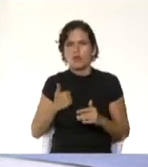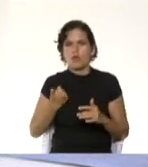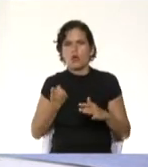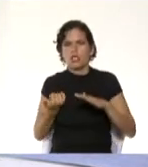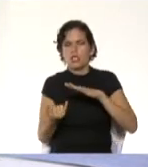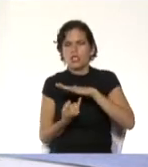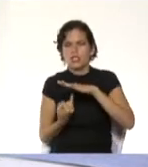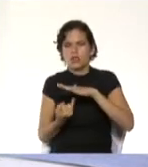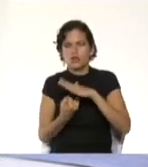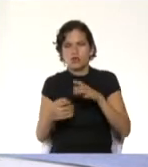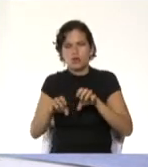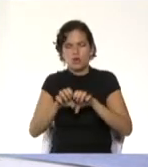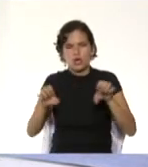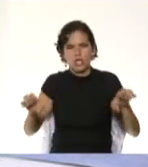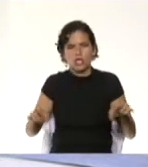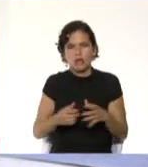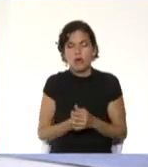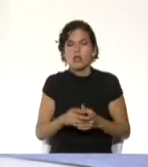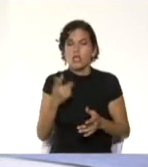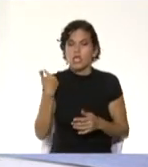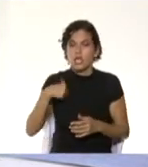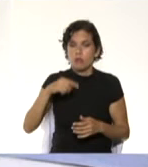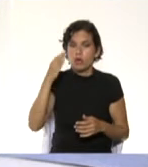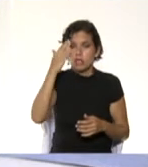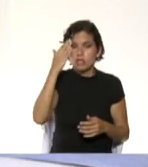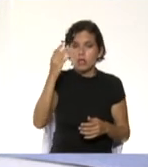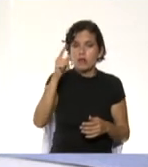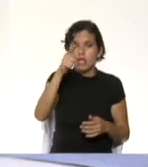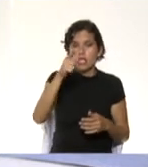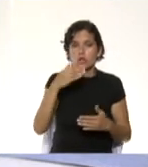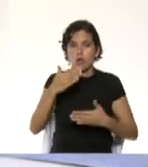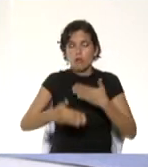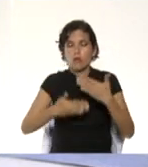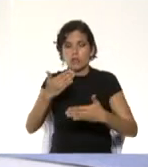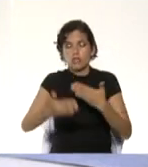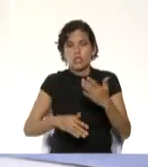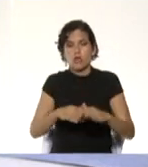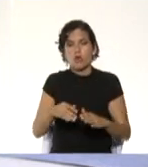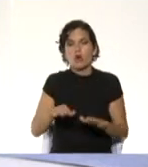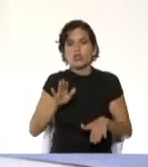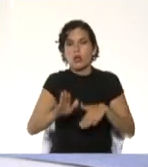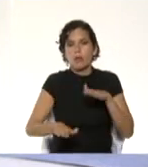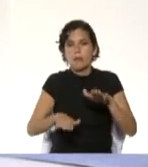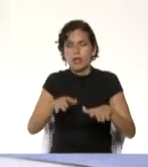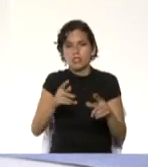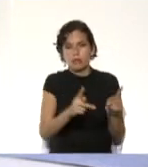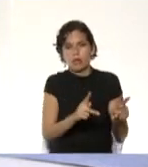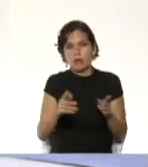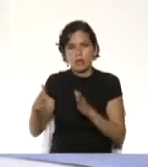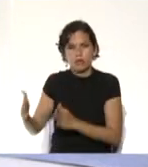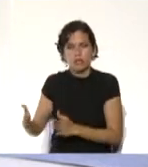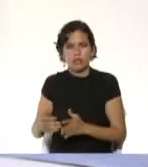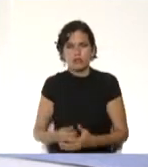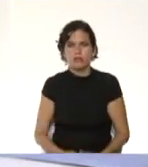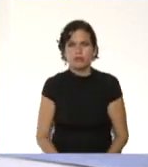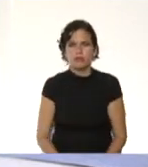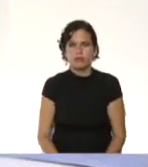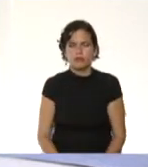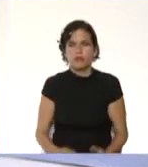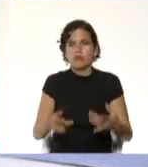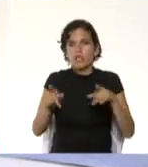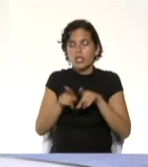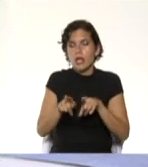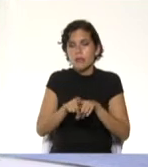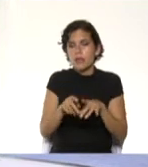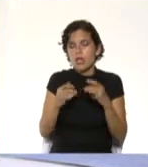colegio, en el liceo o en cualquier institución educativa. Entonces debemos tomar en cuenta esos procesos o esos pasos para la